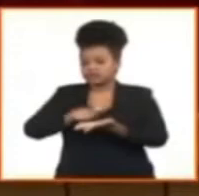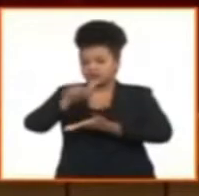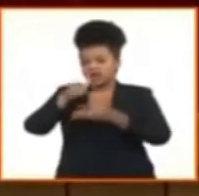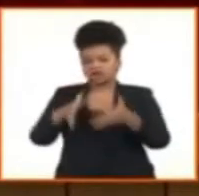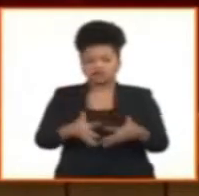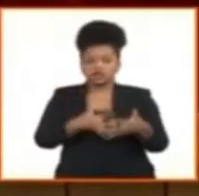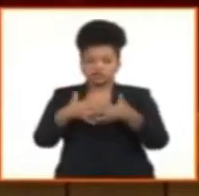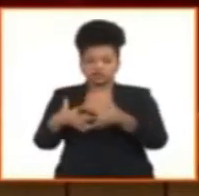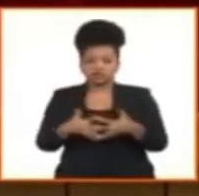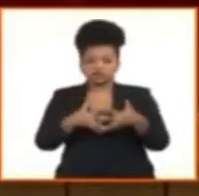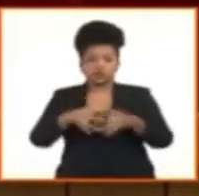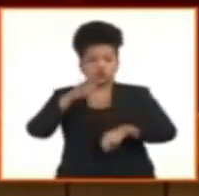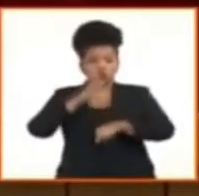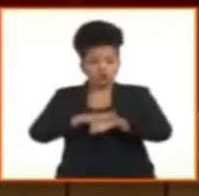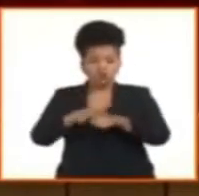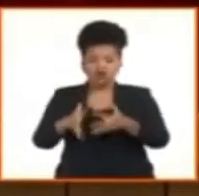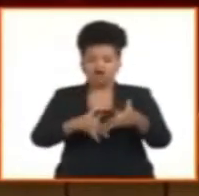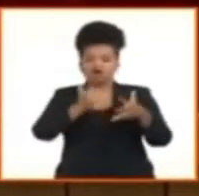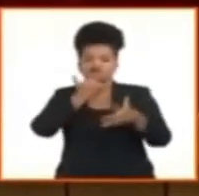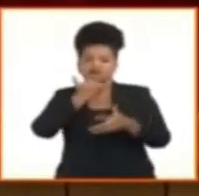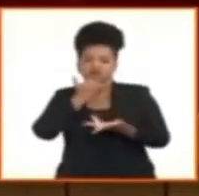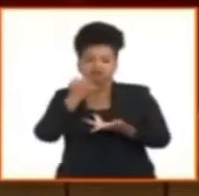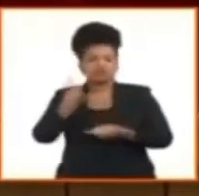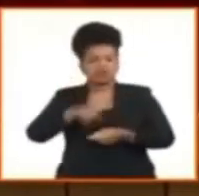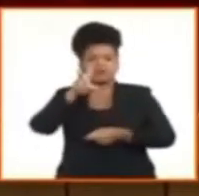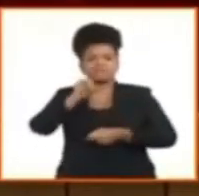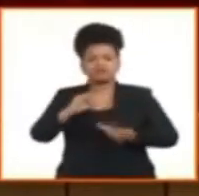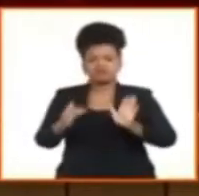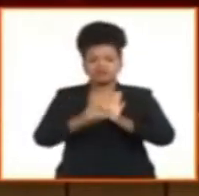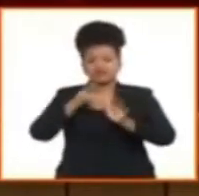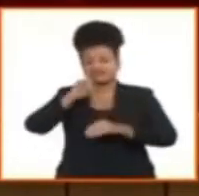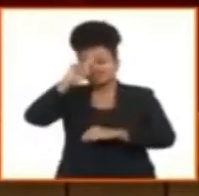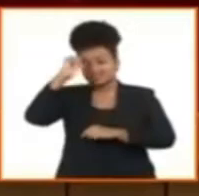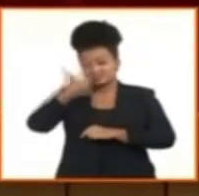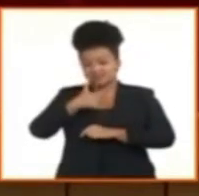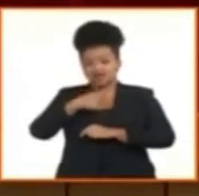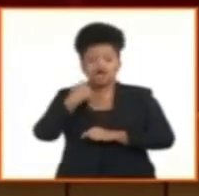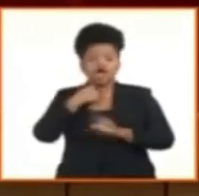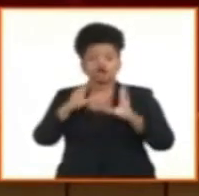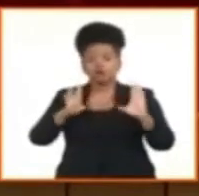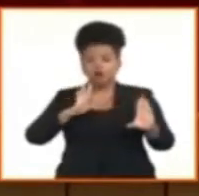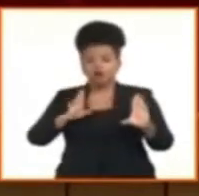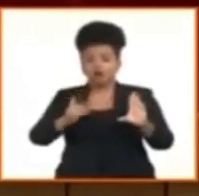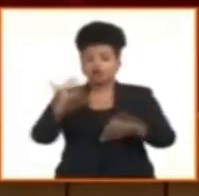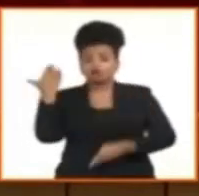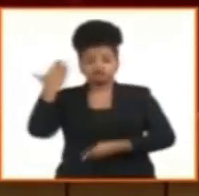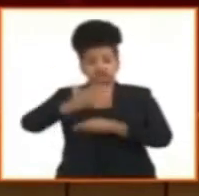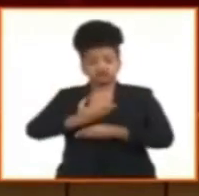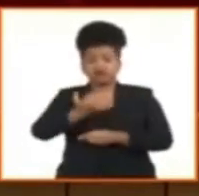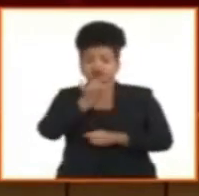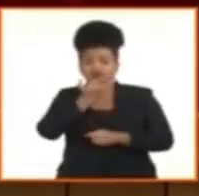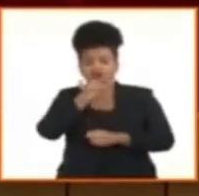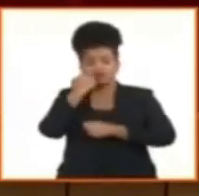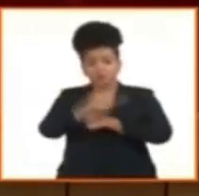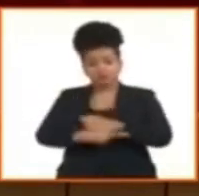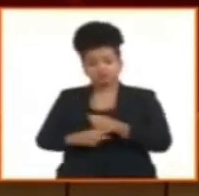ese país de procesar 20.000 visas anuales, la carga del bloqueo y las presiones a países de la región para que exijan